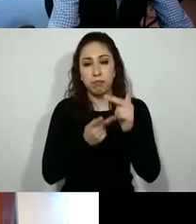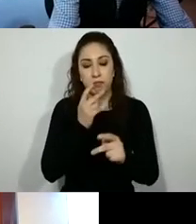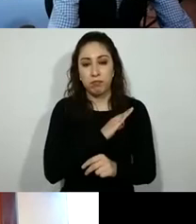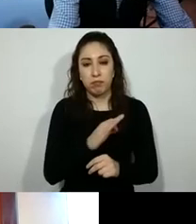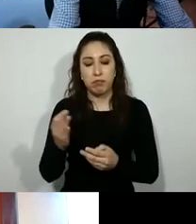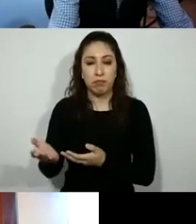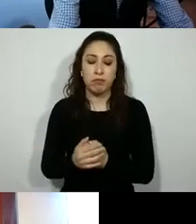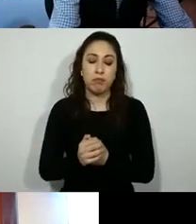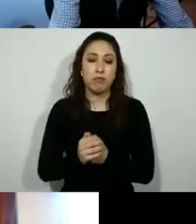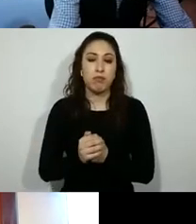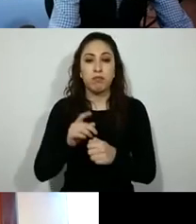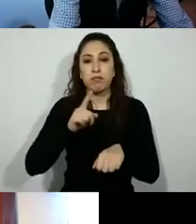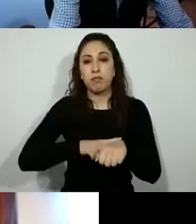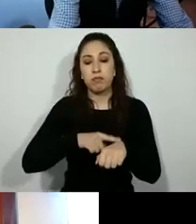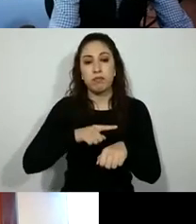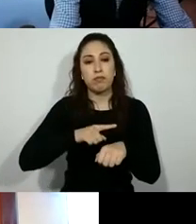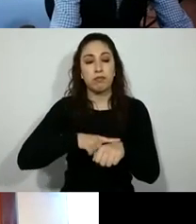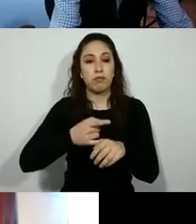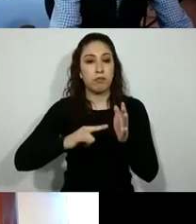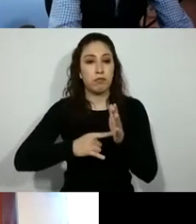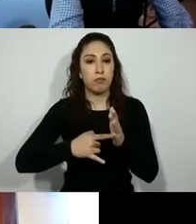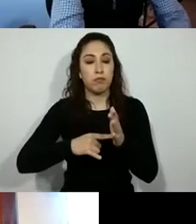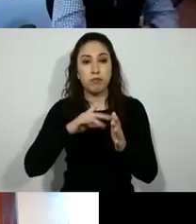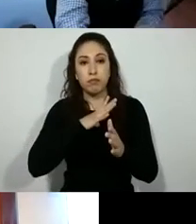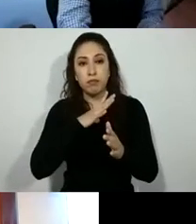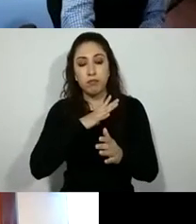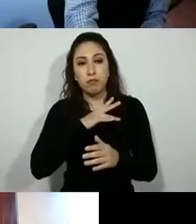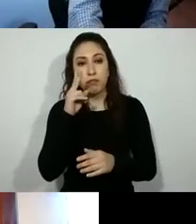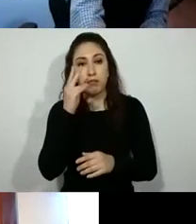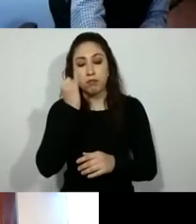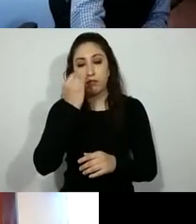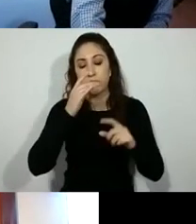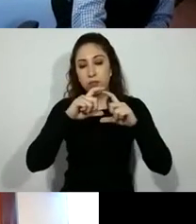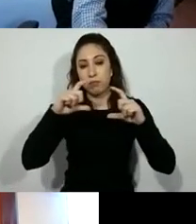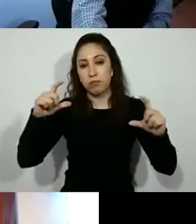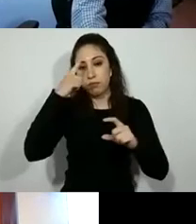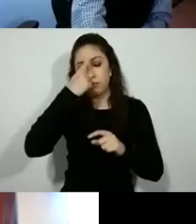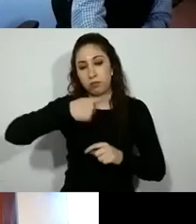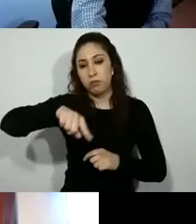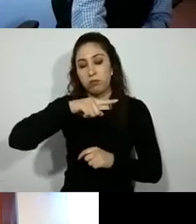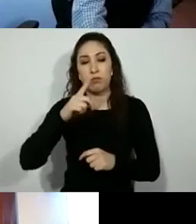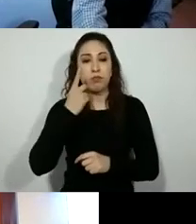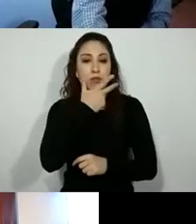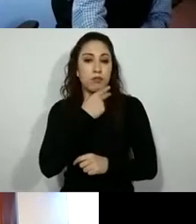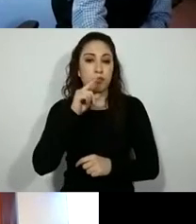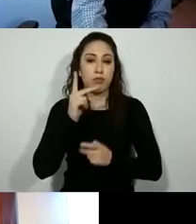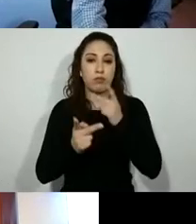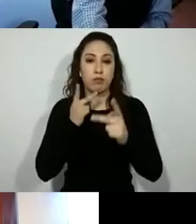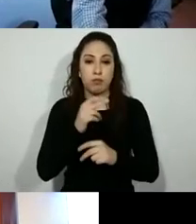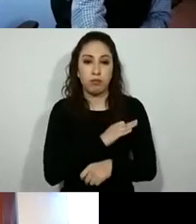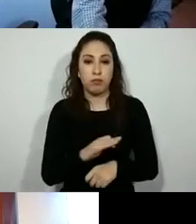5 minutos, tiempo que será estrictamente medido con cronómetro en pantalla con el fin de que todas las diputadas y diputados